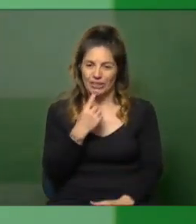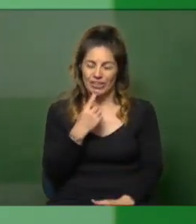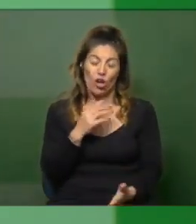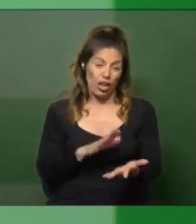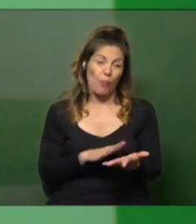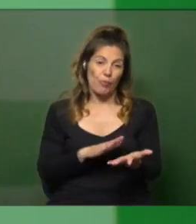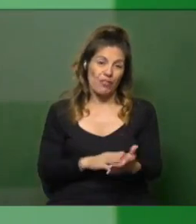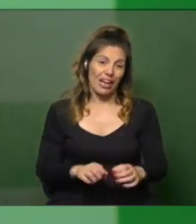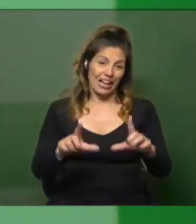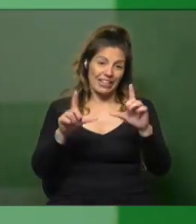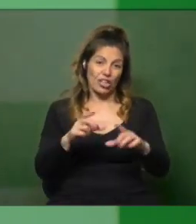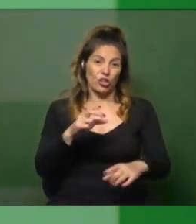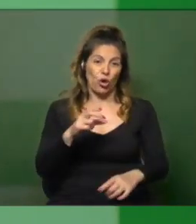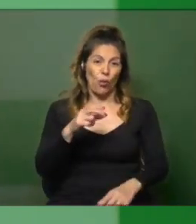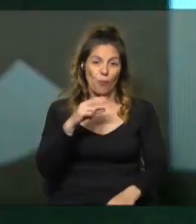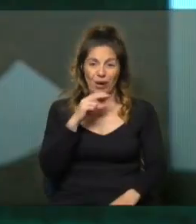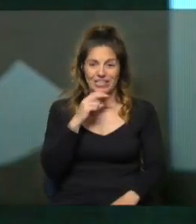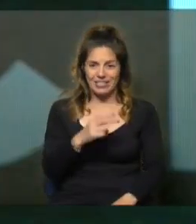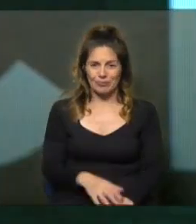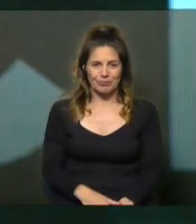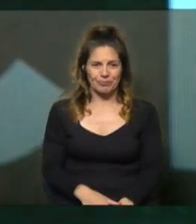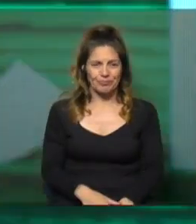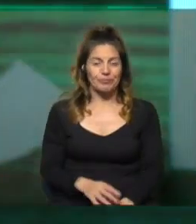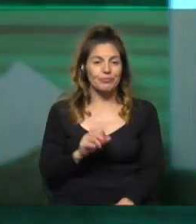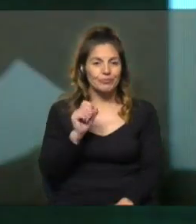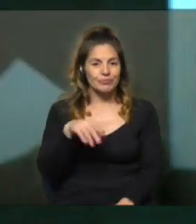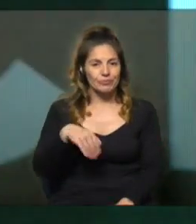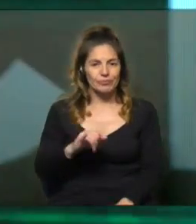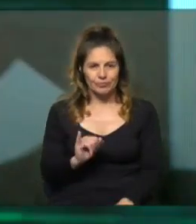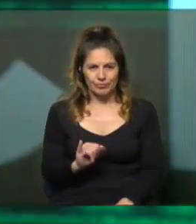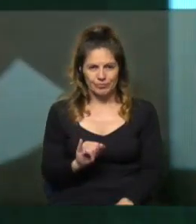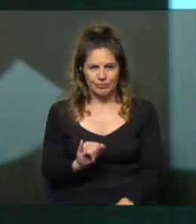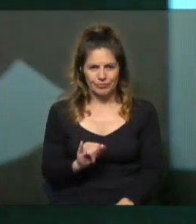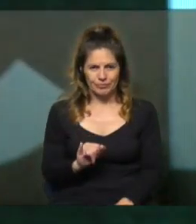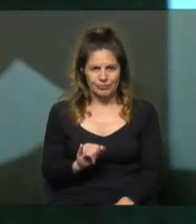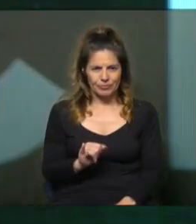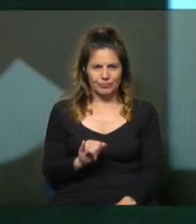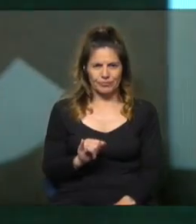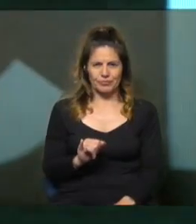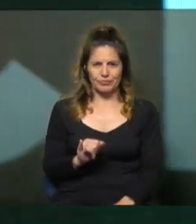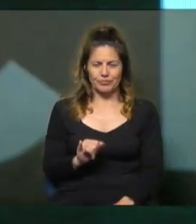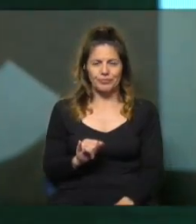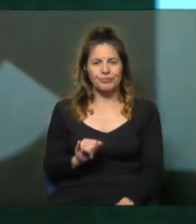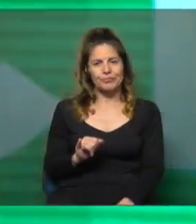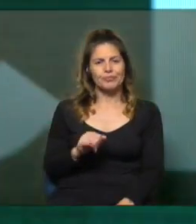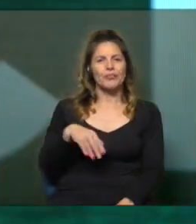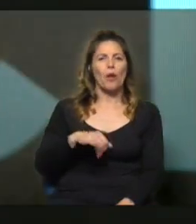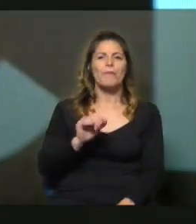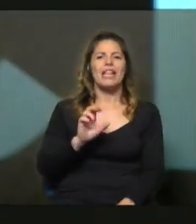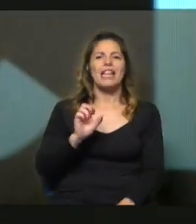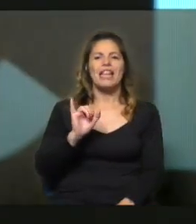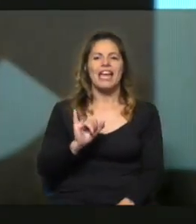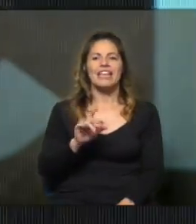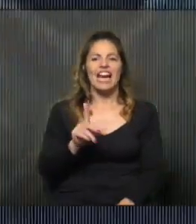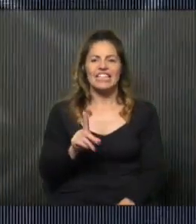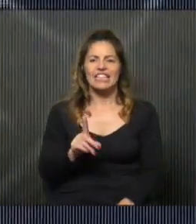está que el candidato fue masa hay mensaje de Mauricio macri bien A ver ahora Karina m vamos primero con ella a ver si